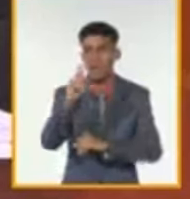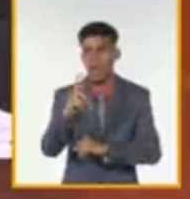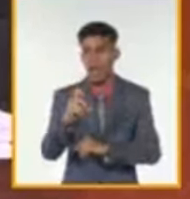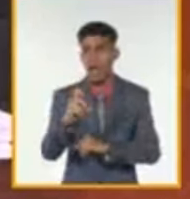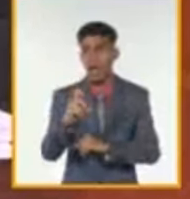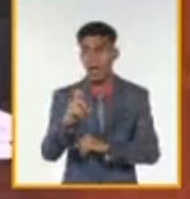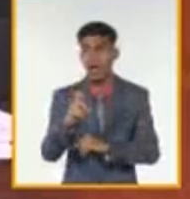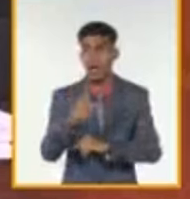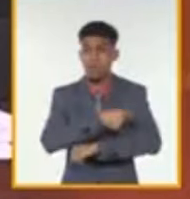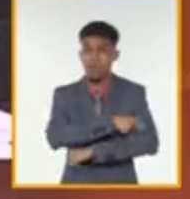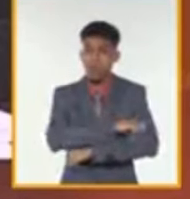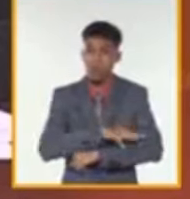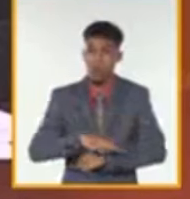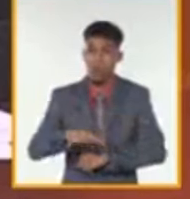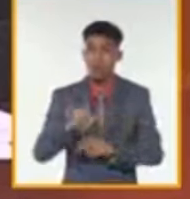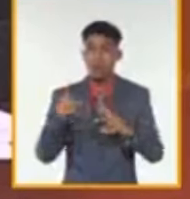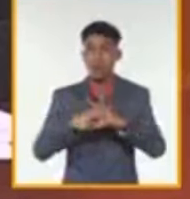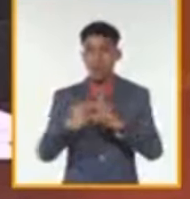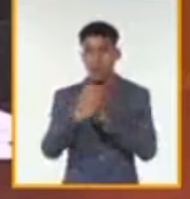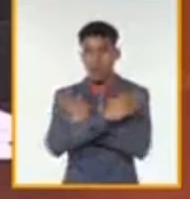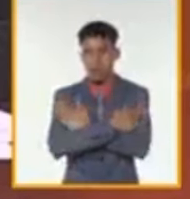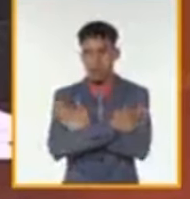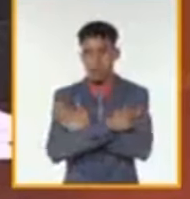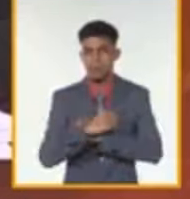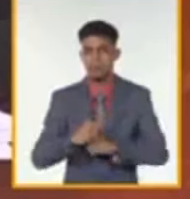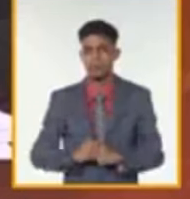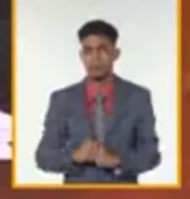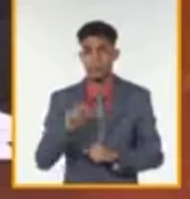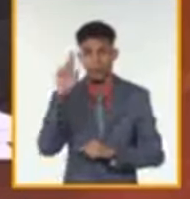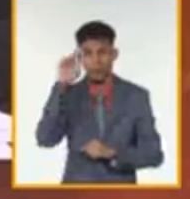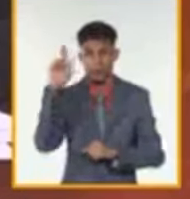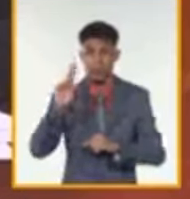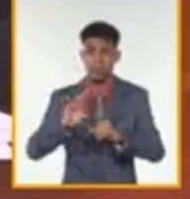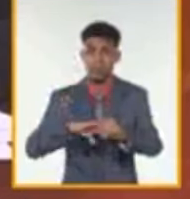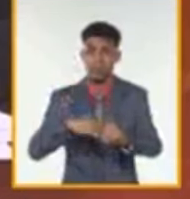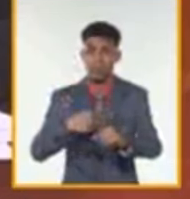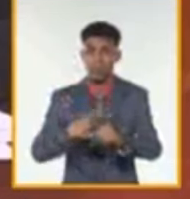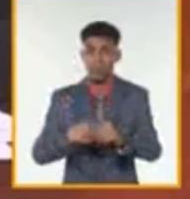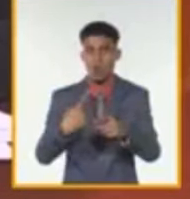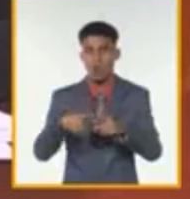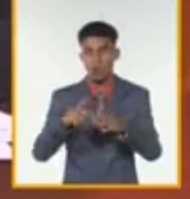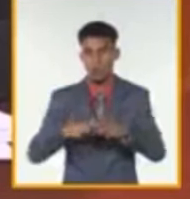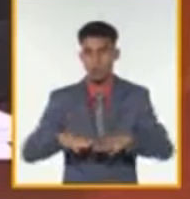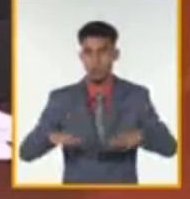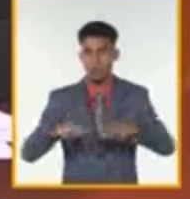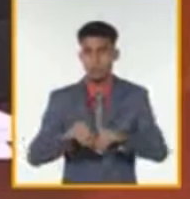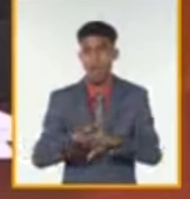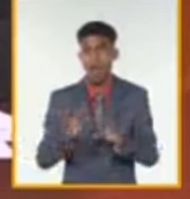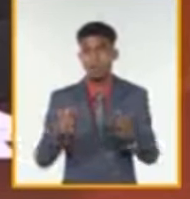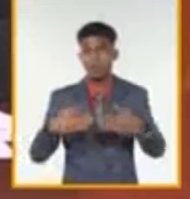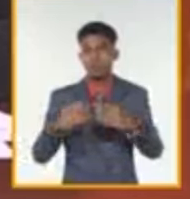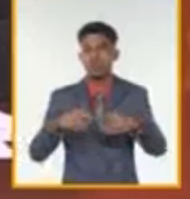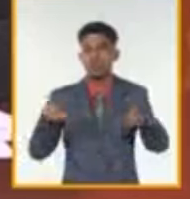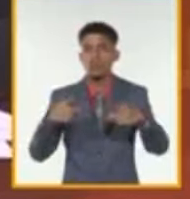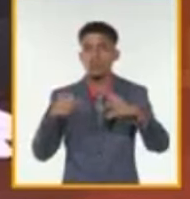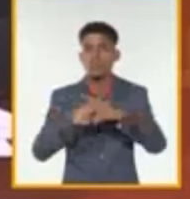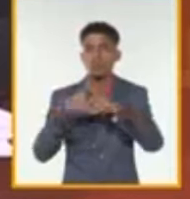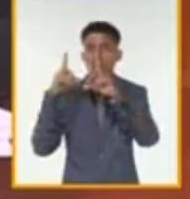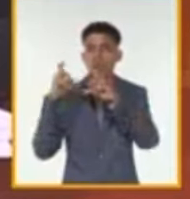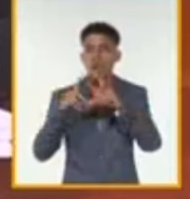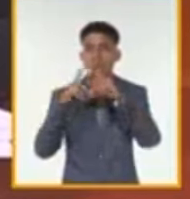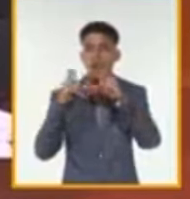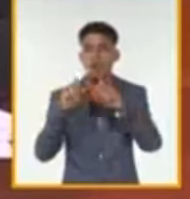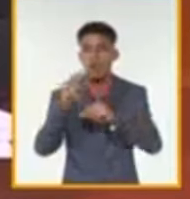nuestra a todo el pueblo de Villa Clara nos vemos en una nueva mesa redonda nos vamos con música e imágenes de este